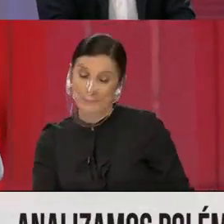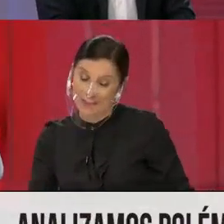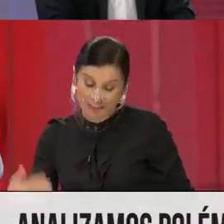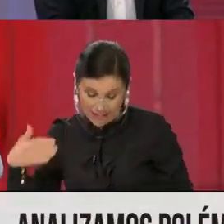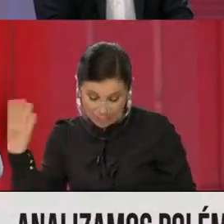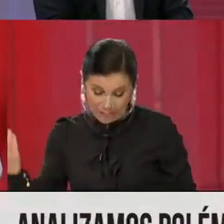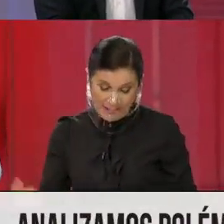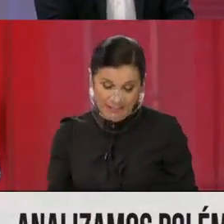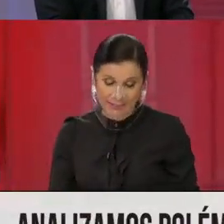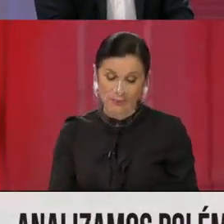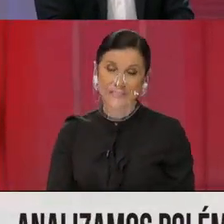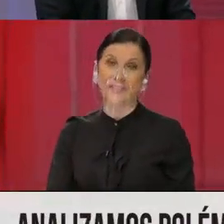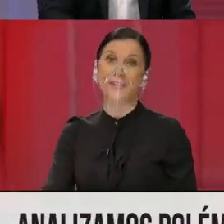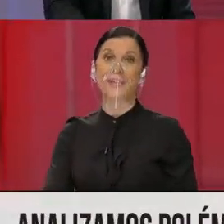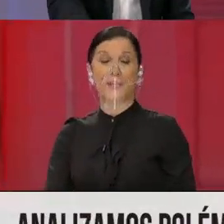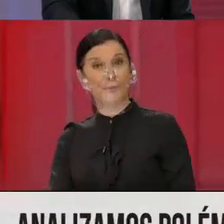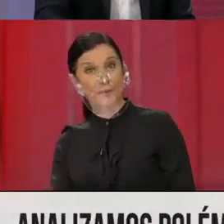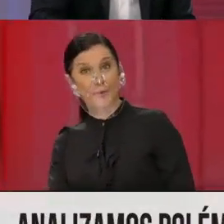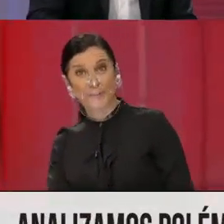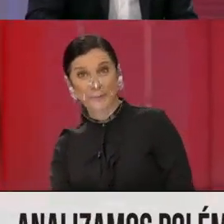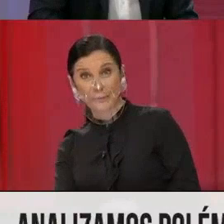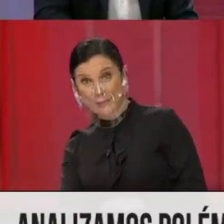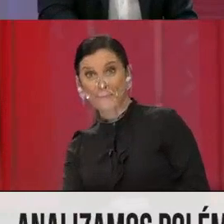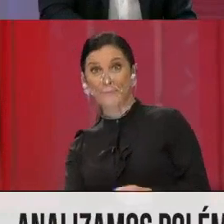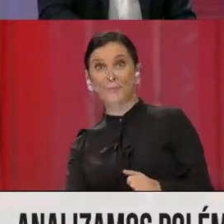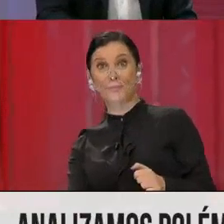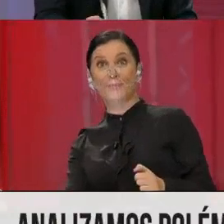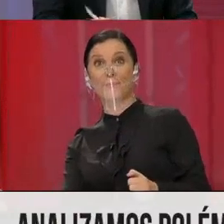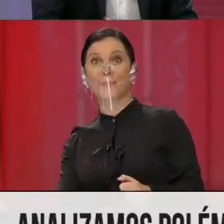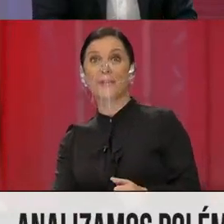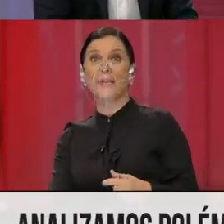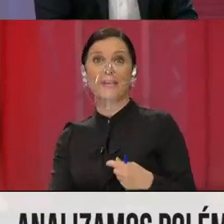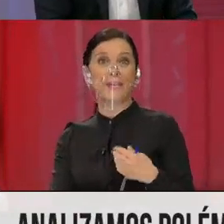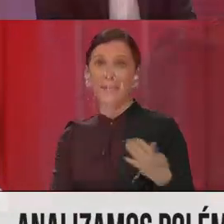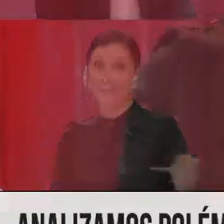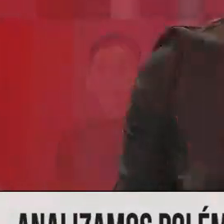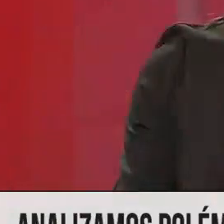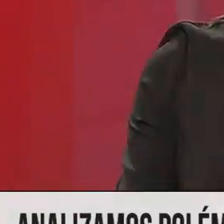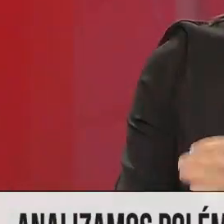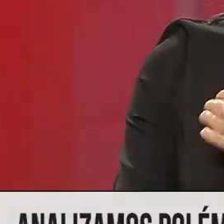con las cadenas norteamericanas, quiero decir, lo hicieron con respecto a Trump. Cuando Trump